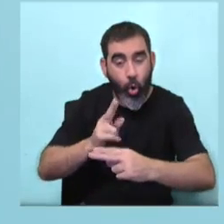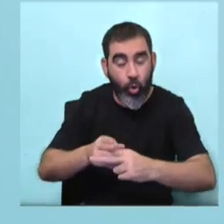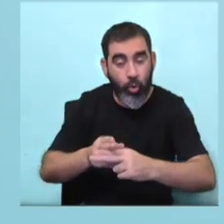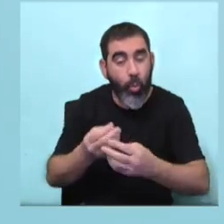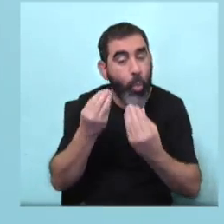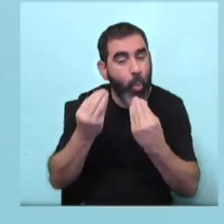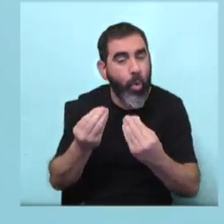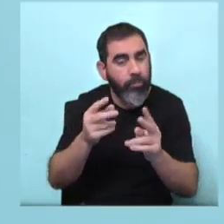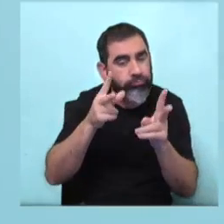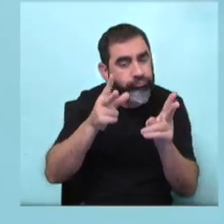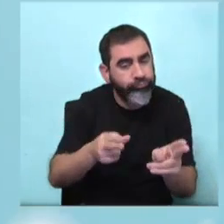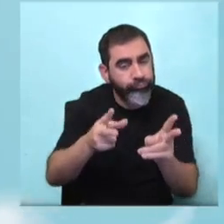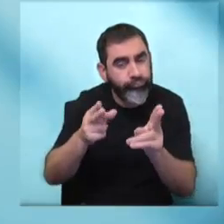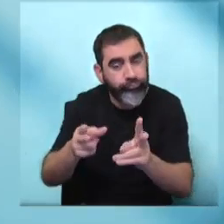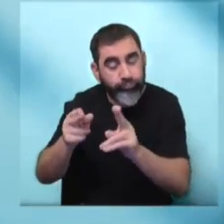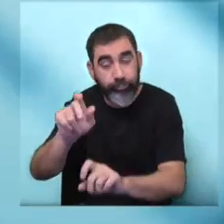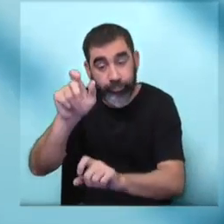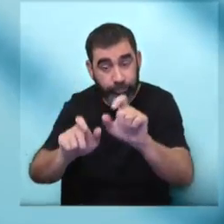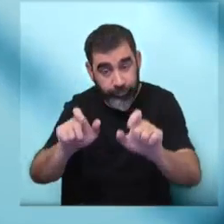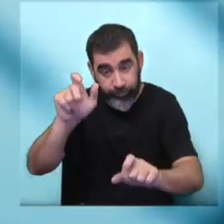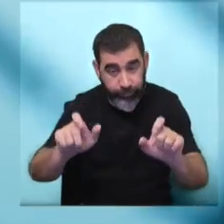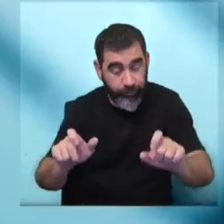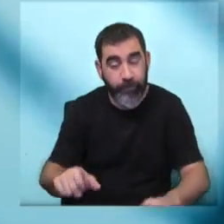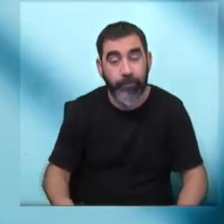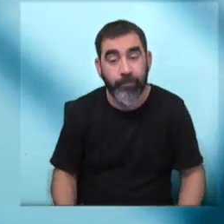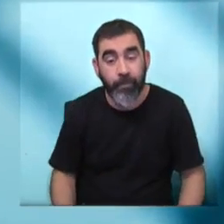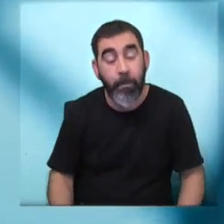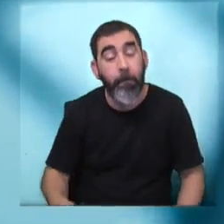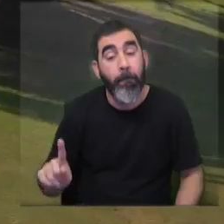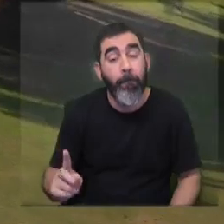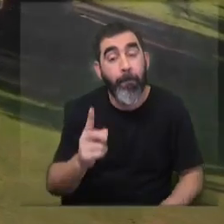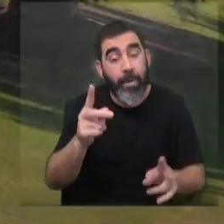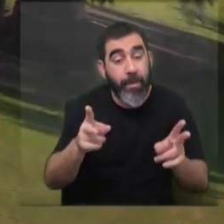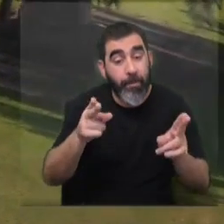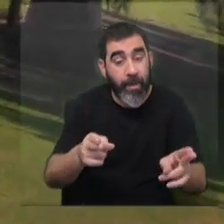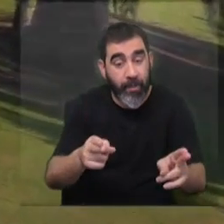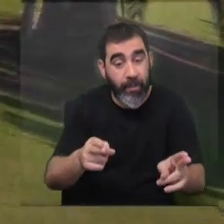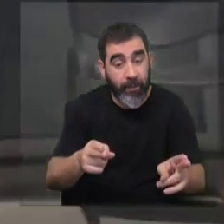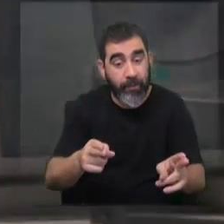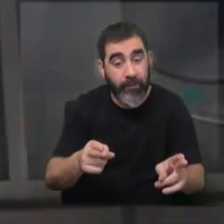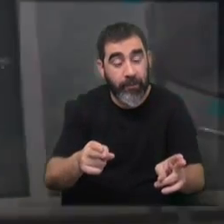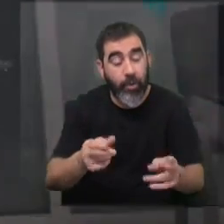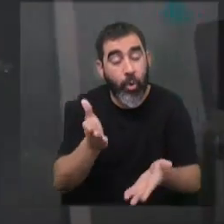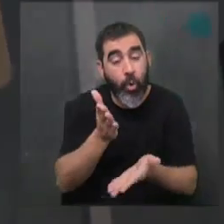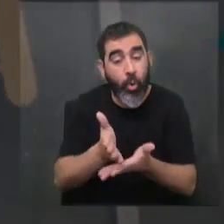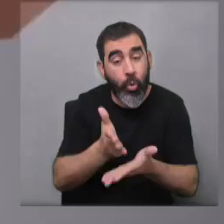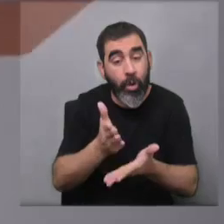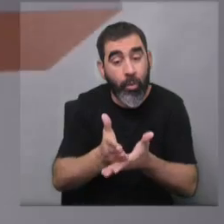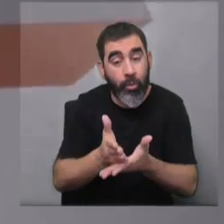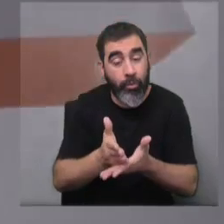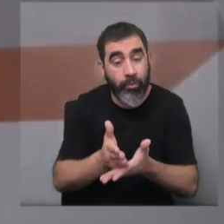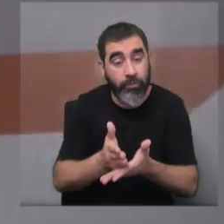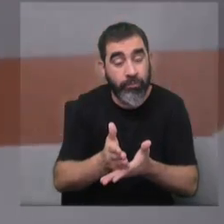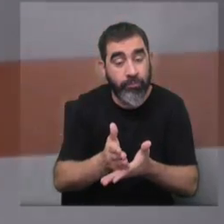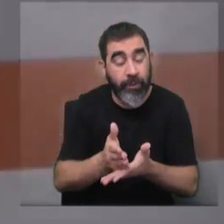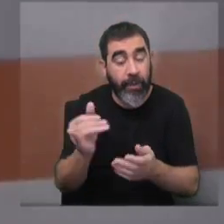es la frecuencia que hay en nuestra población. Una primera parte la vamos a hacer en colaboración con Lucía Spangenberg,